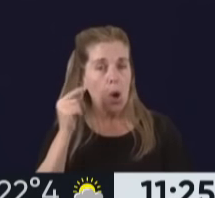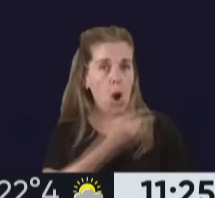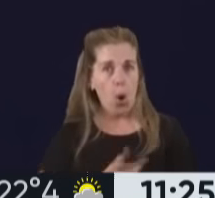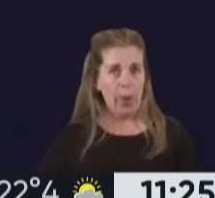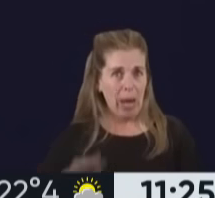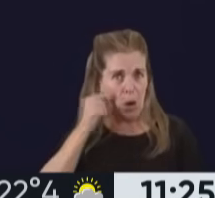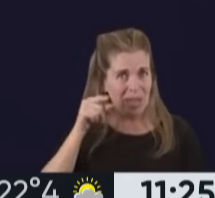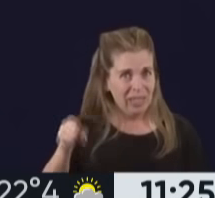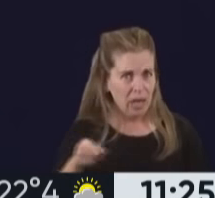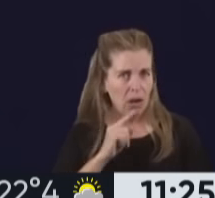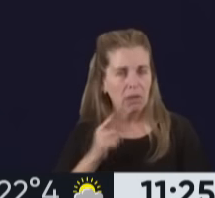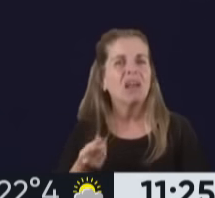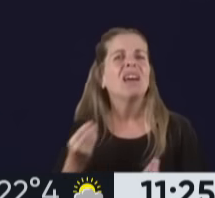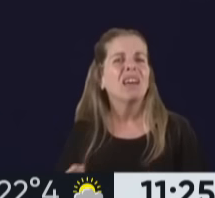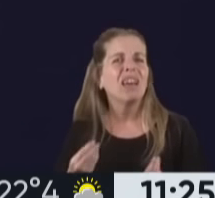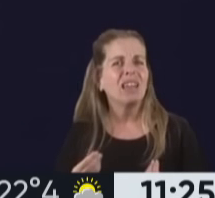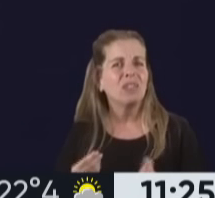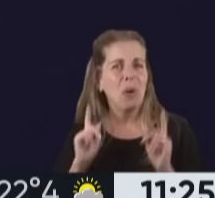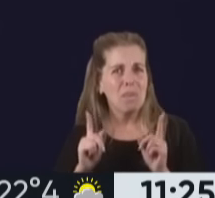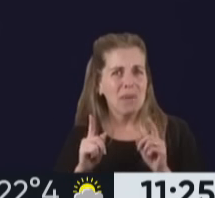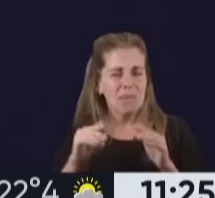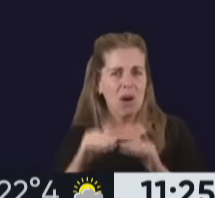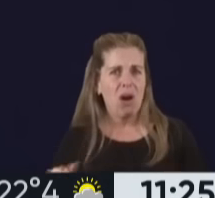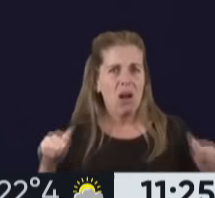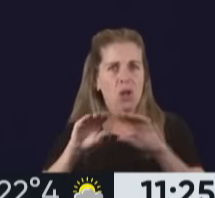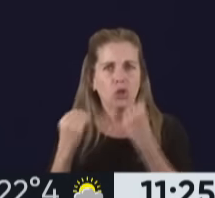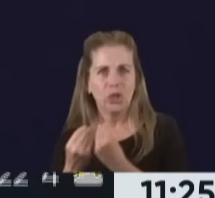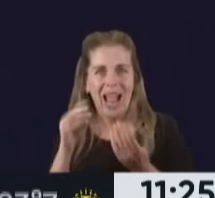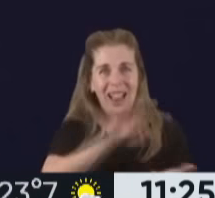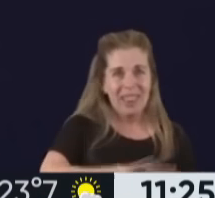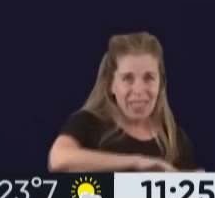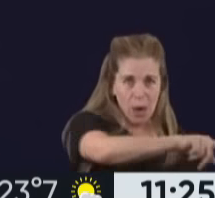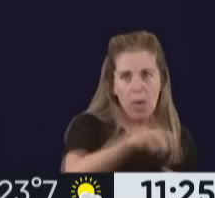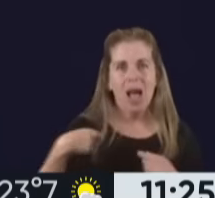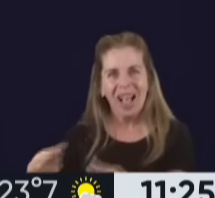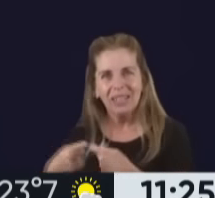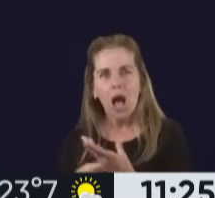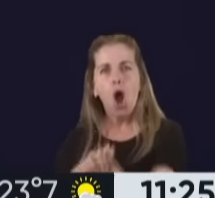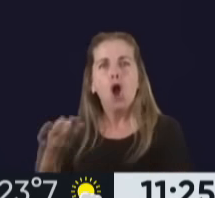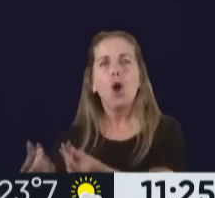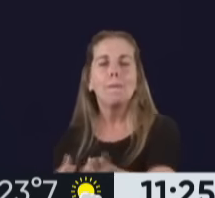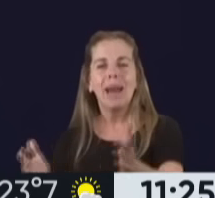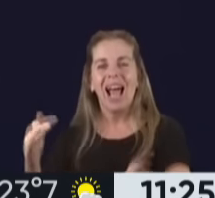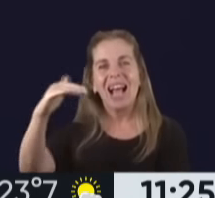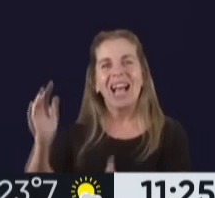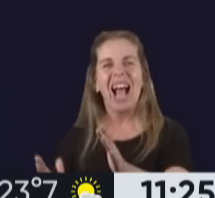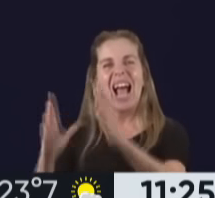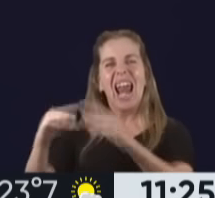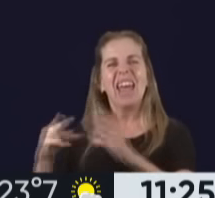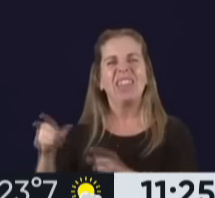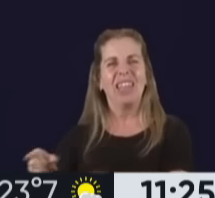lo mismo que le debe al Hospital Néstor Kirchner de la Ferrer, más de 8.000 millones de pesos en cajitas